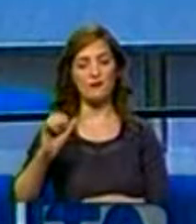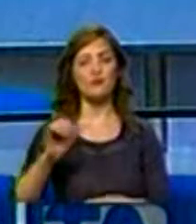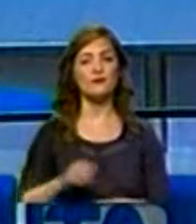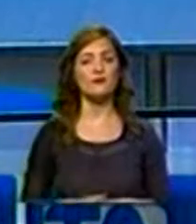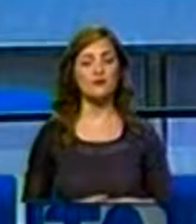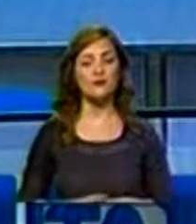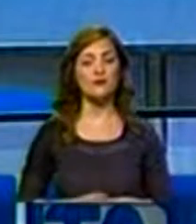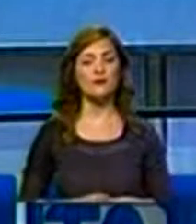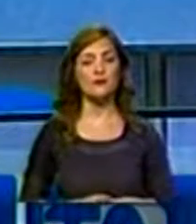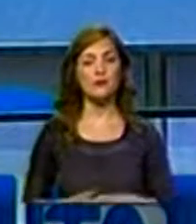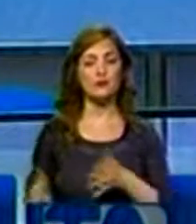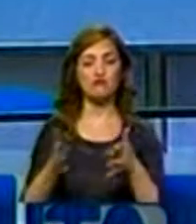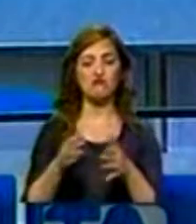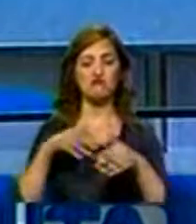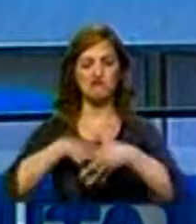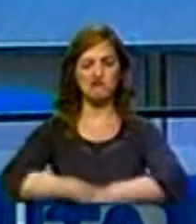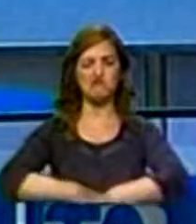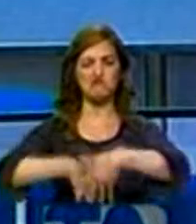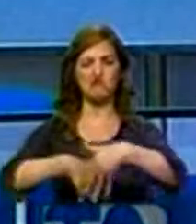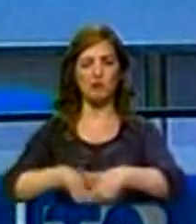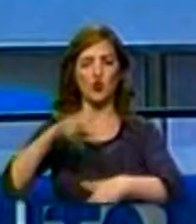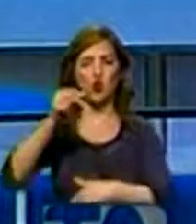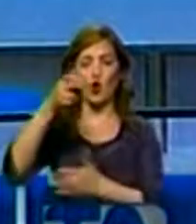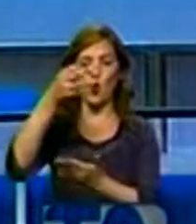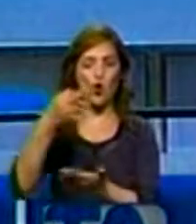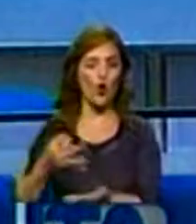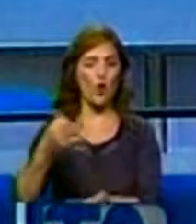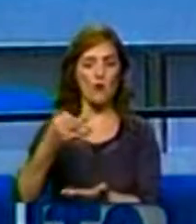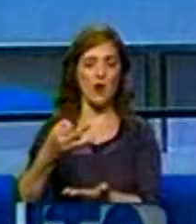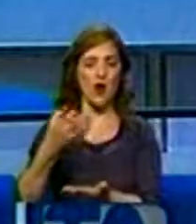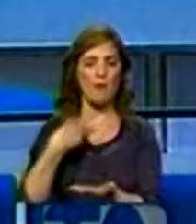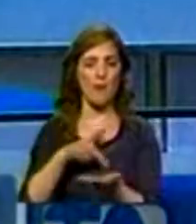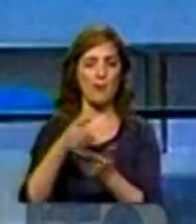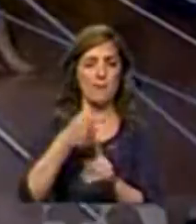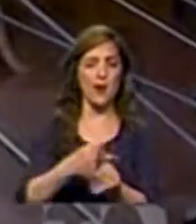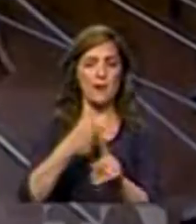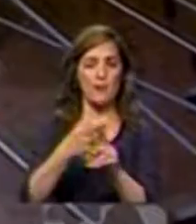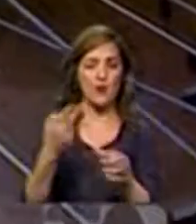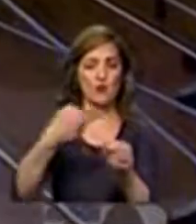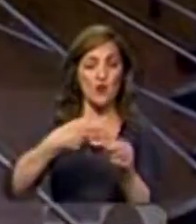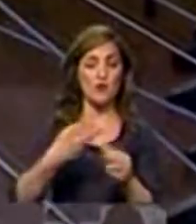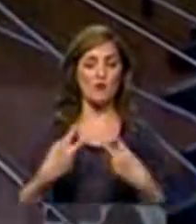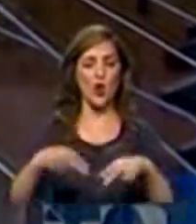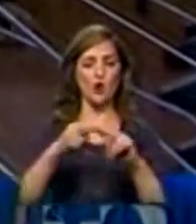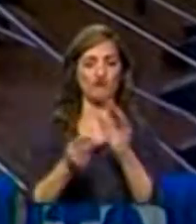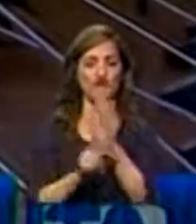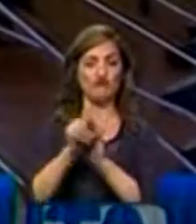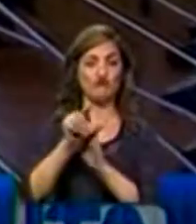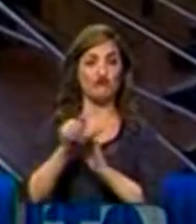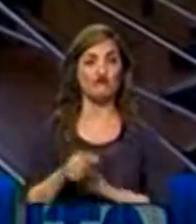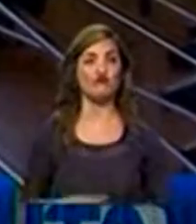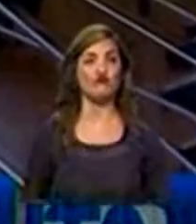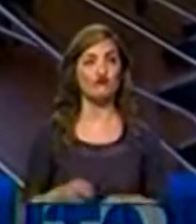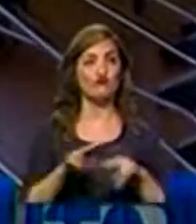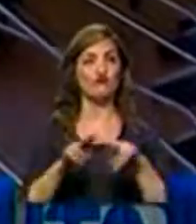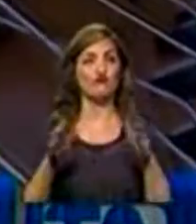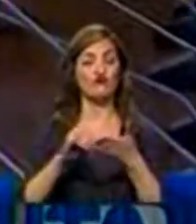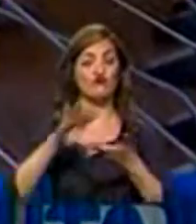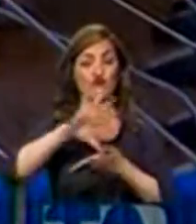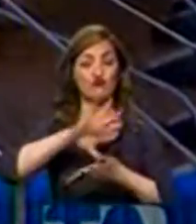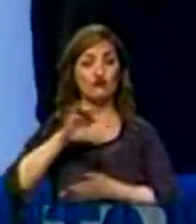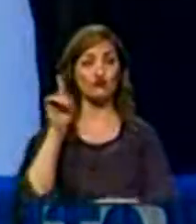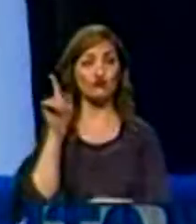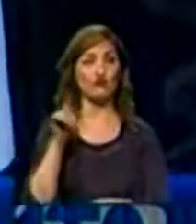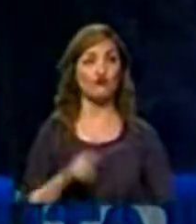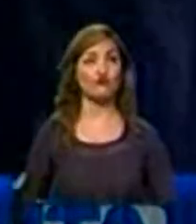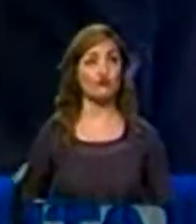del pago de las compensaciones por el incremento del combustible. Los taxistas estuvieron en la Asamblea